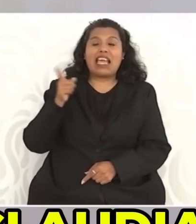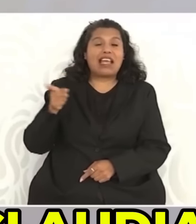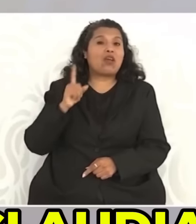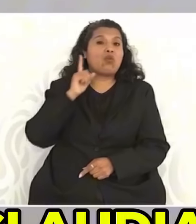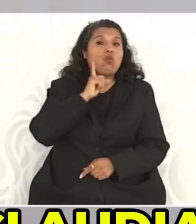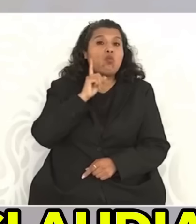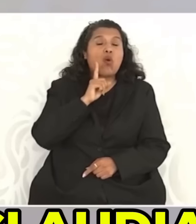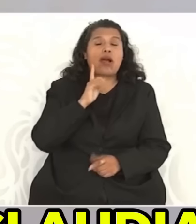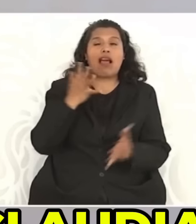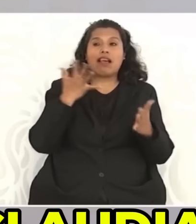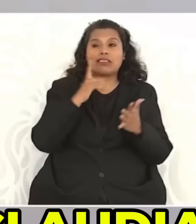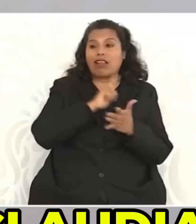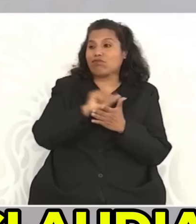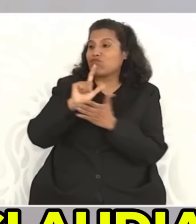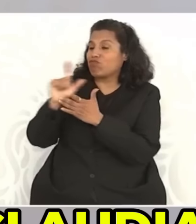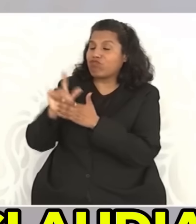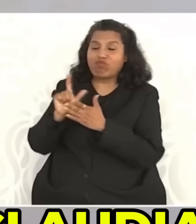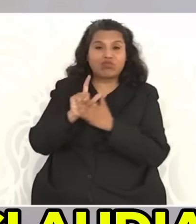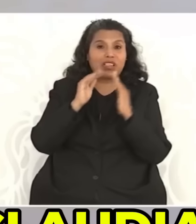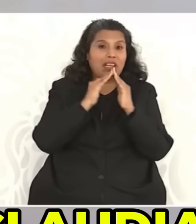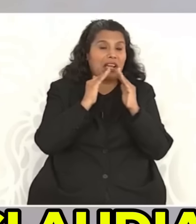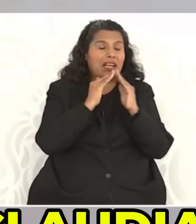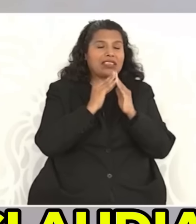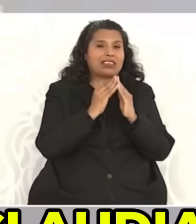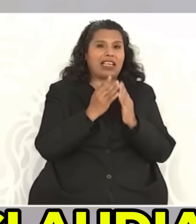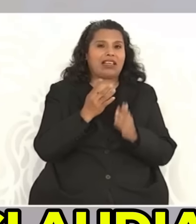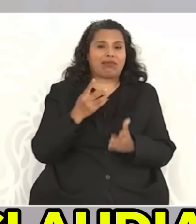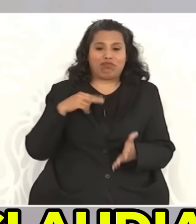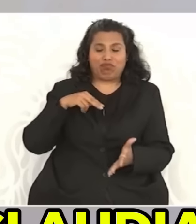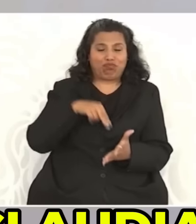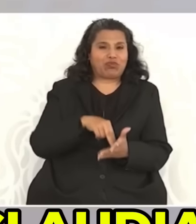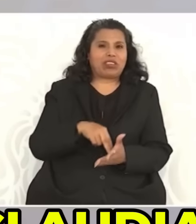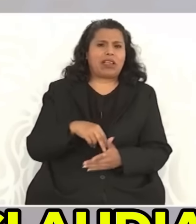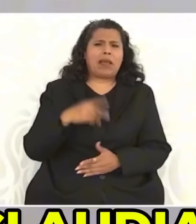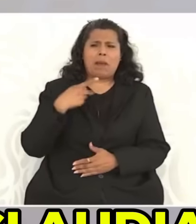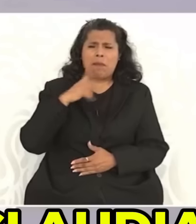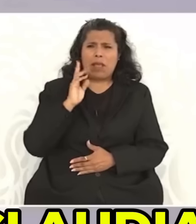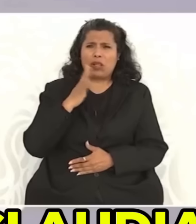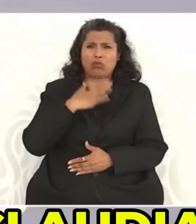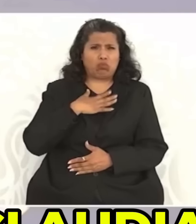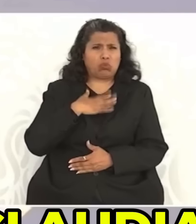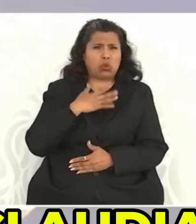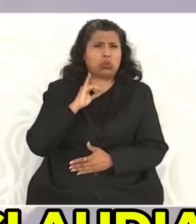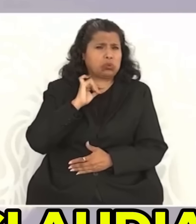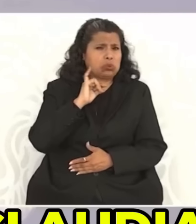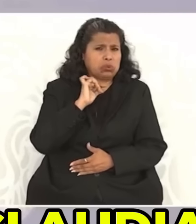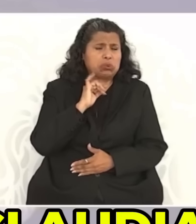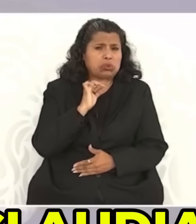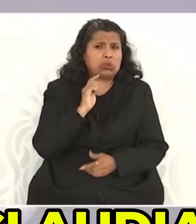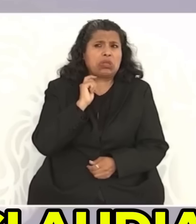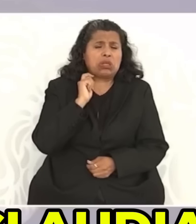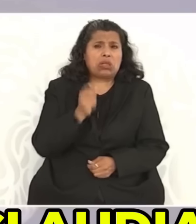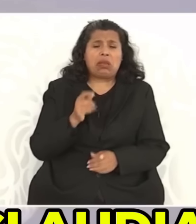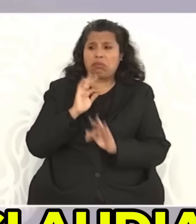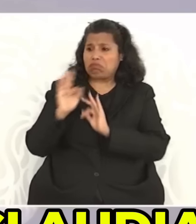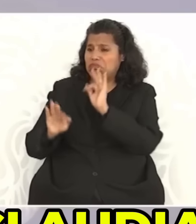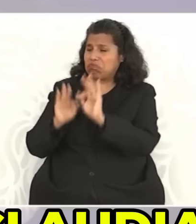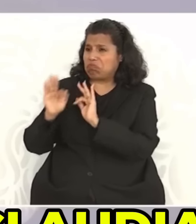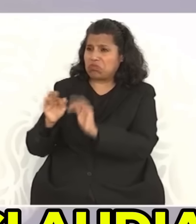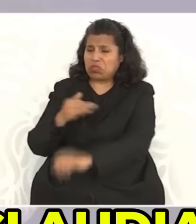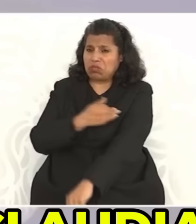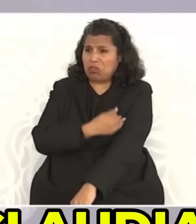presidencia, como si las amas de casa no hiciéramos un trabajo arduo por nuestras familias, por